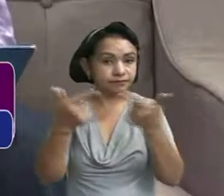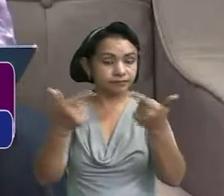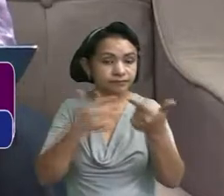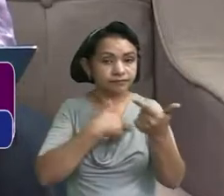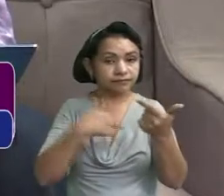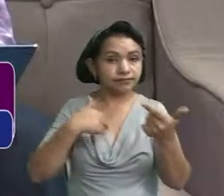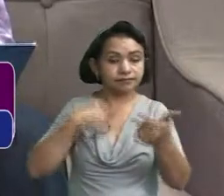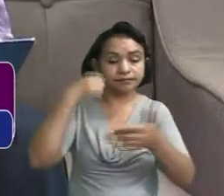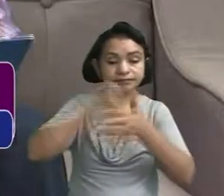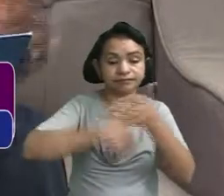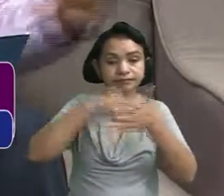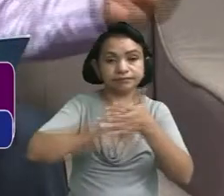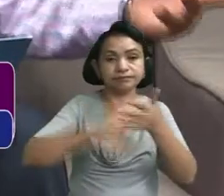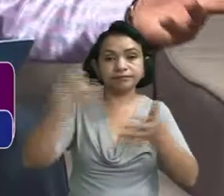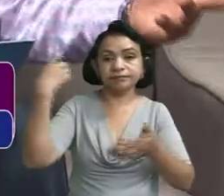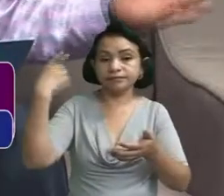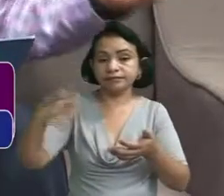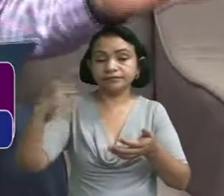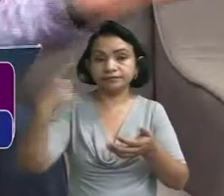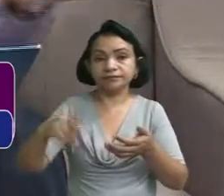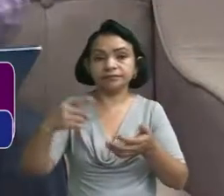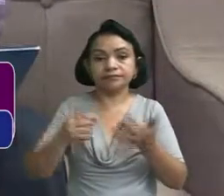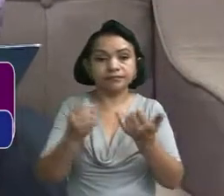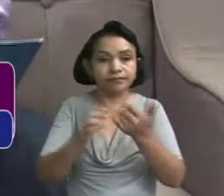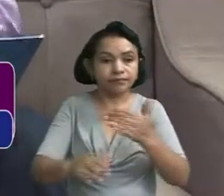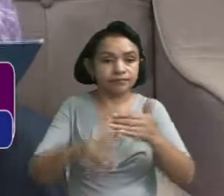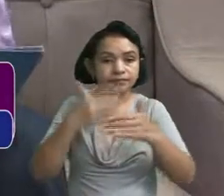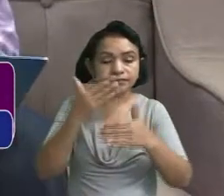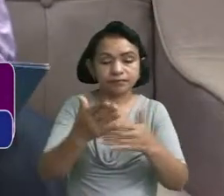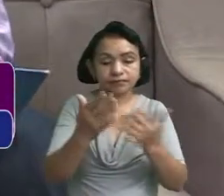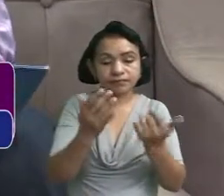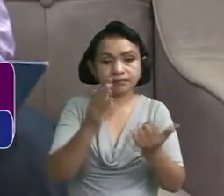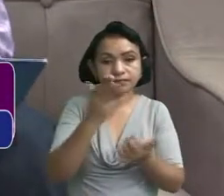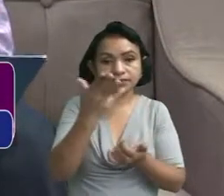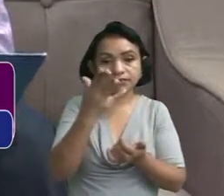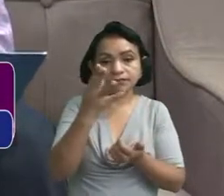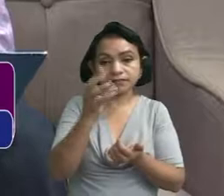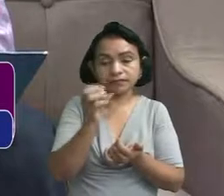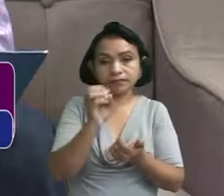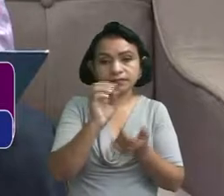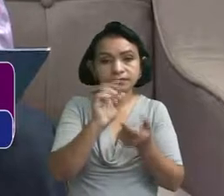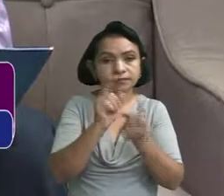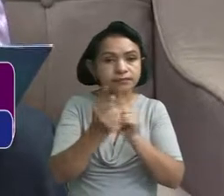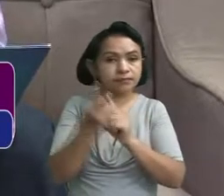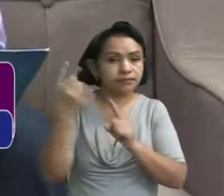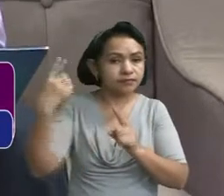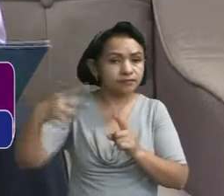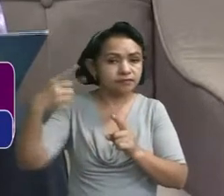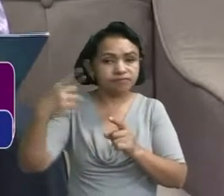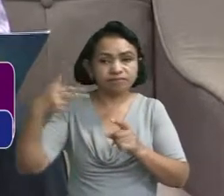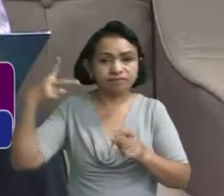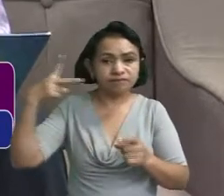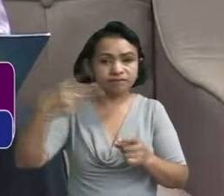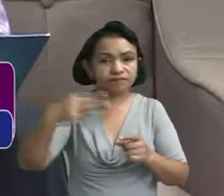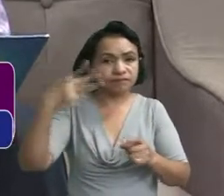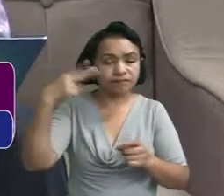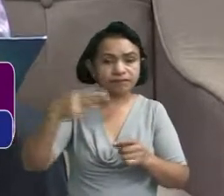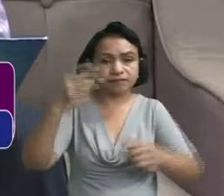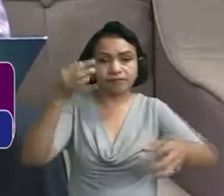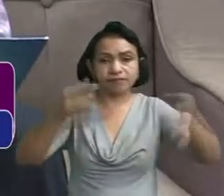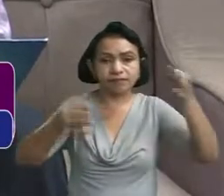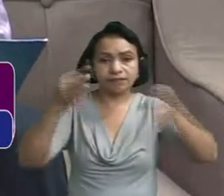construcción y defensa de los derechos. Posteriormente, la transición del 90, es decir, cercenados todos los derechos que implicaban justicia social